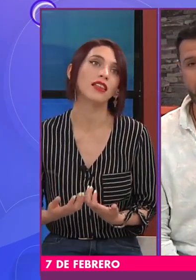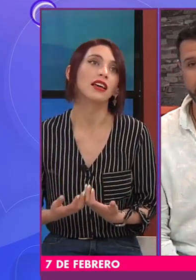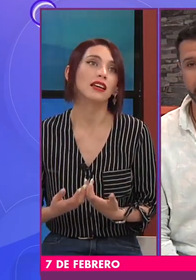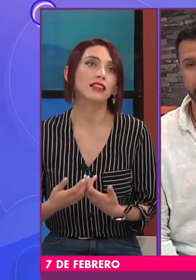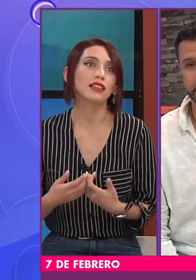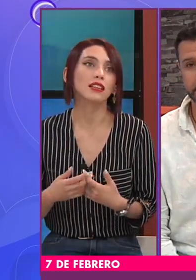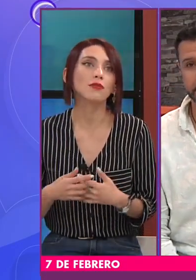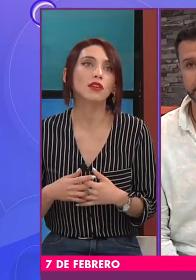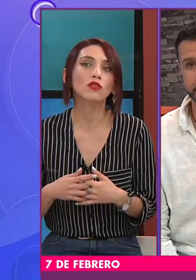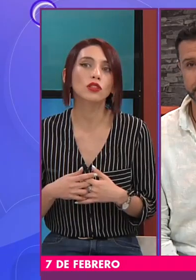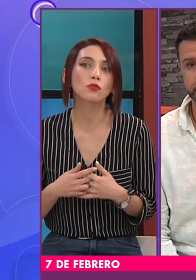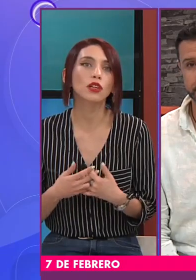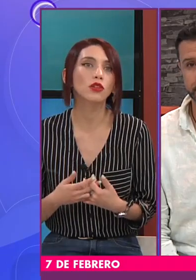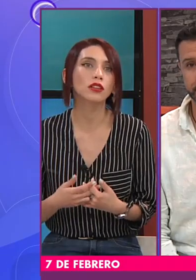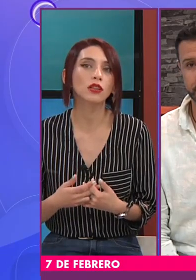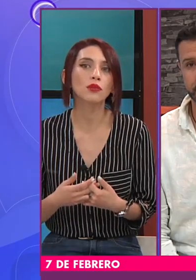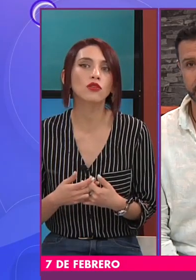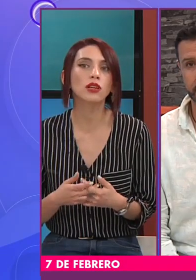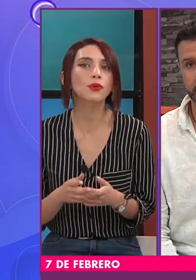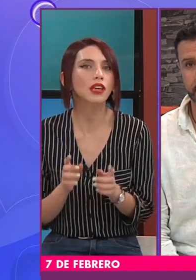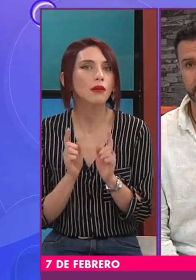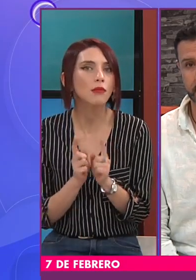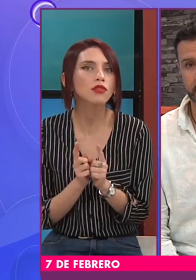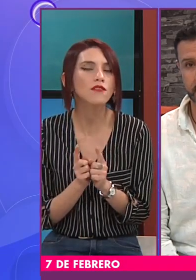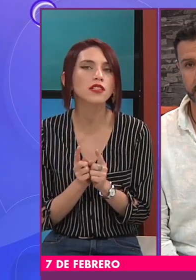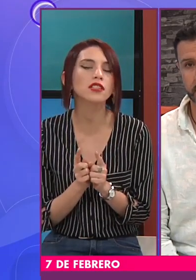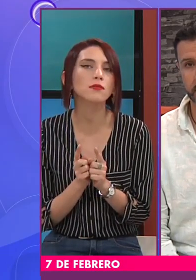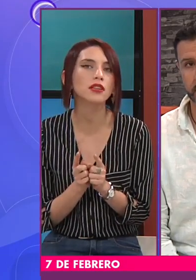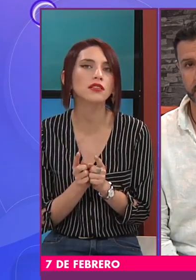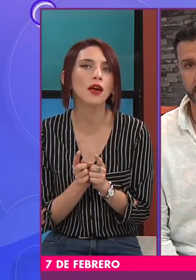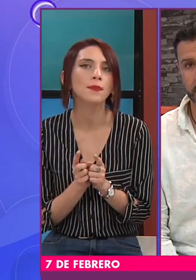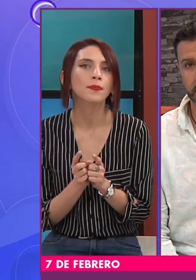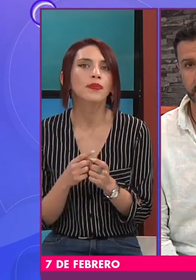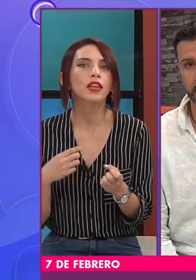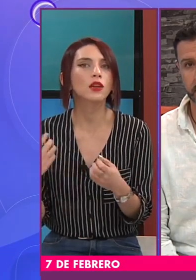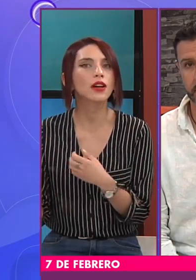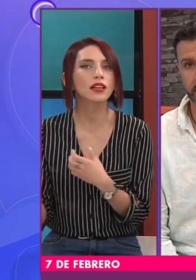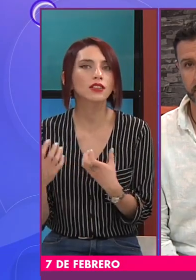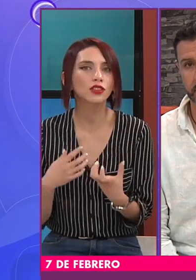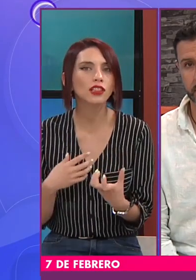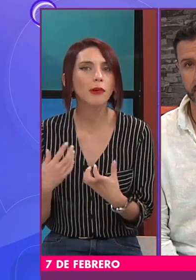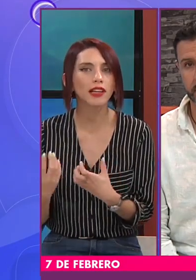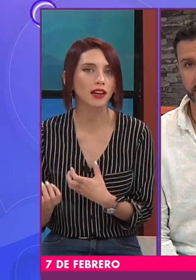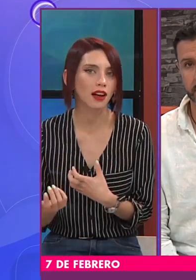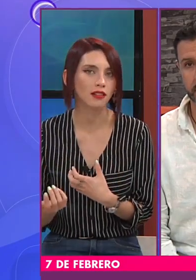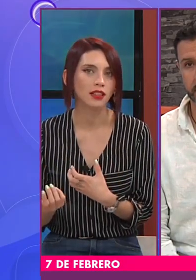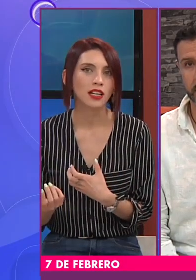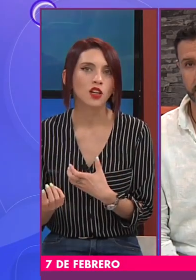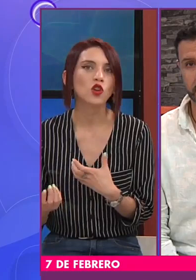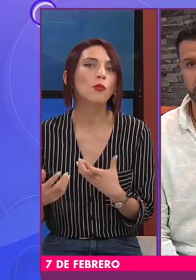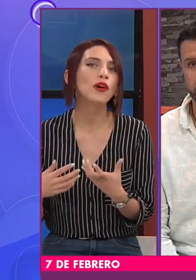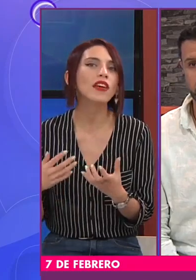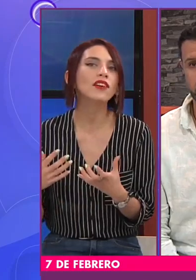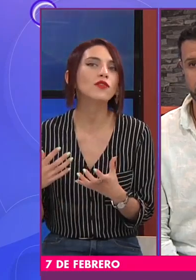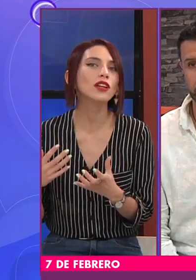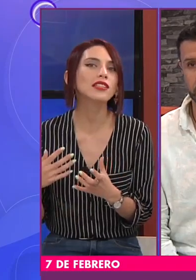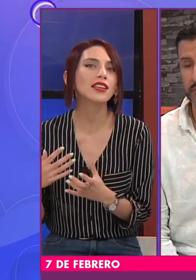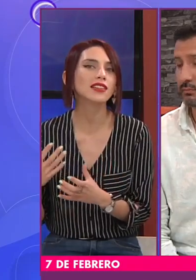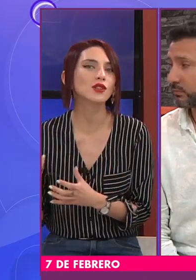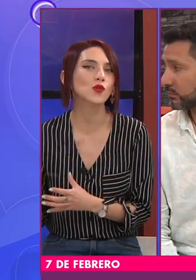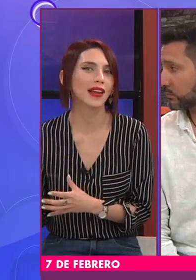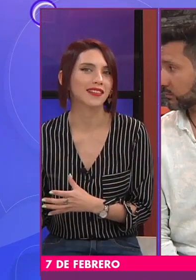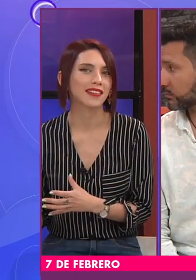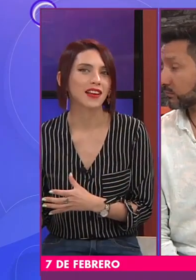edad, que se estén viendo expuestos a este tipo de cosas, porque además muchas veces se piensa que en una relación de pareja no puede haber